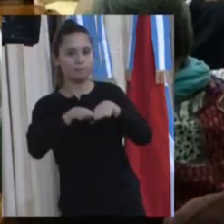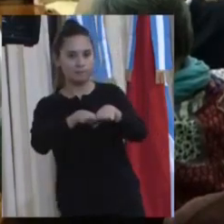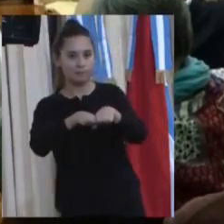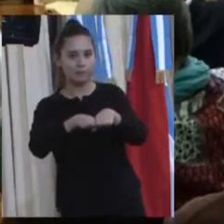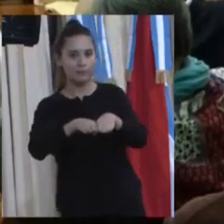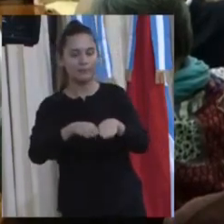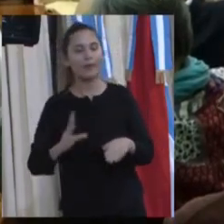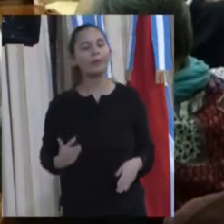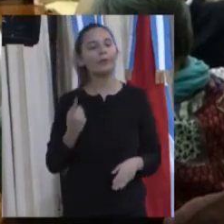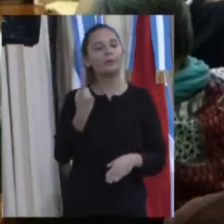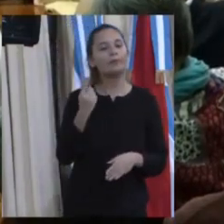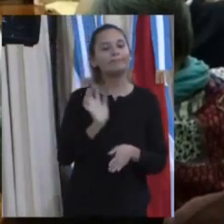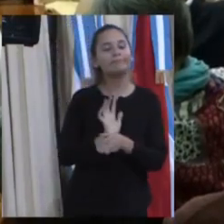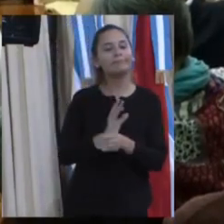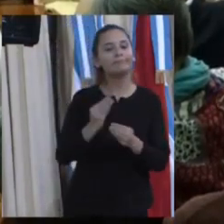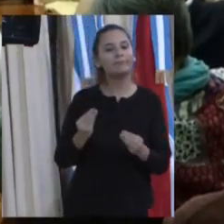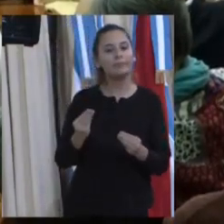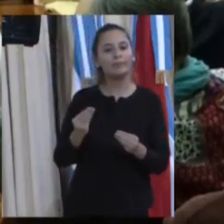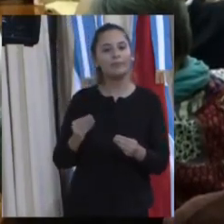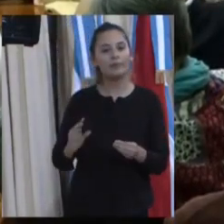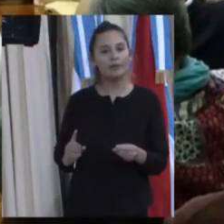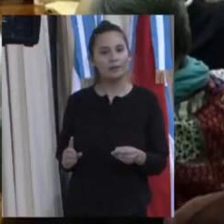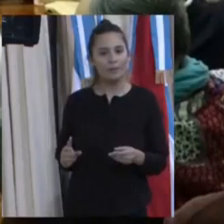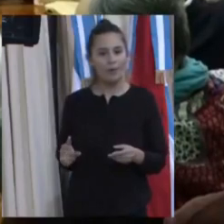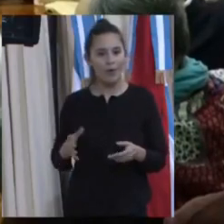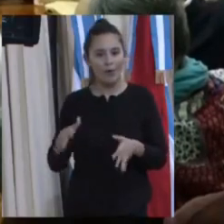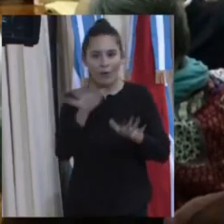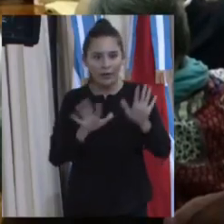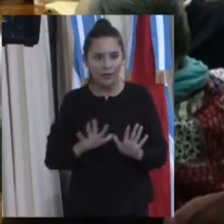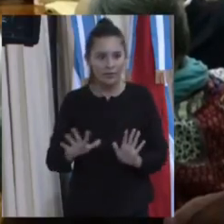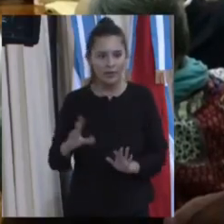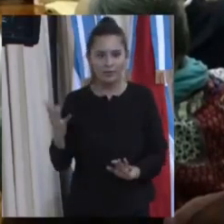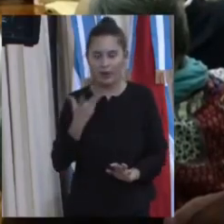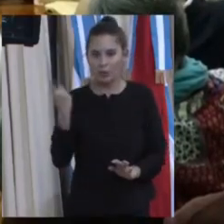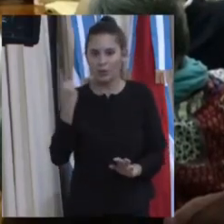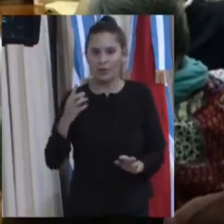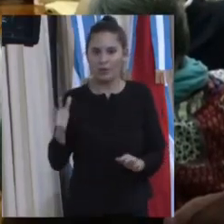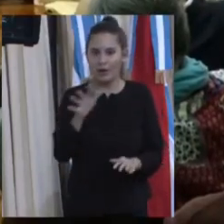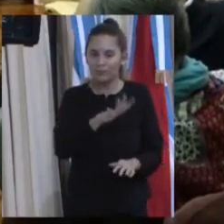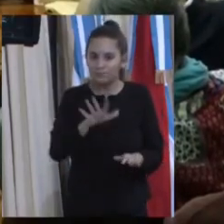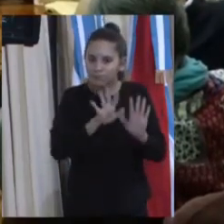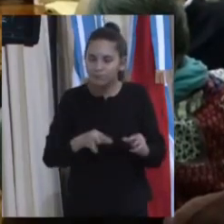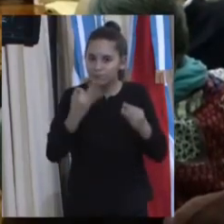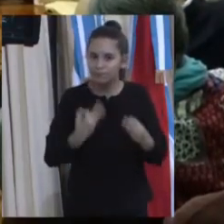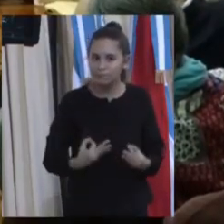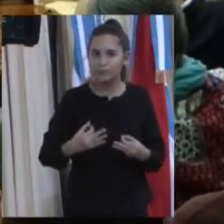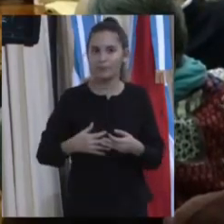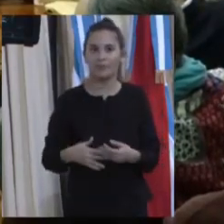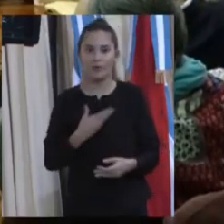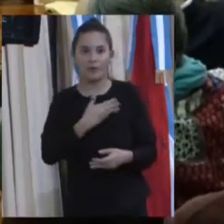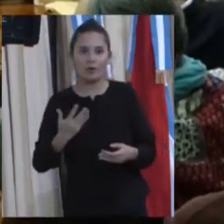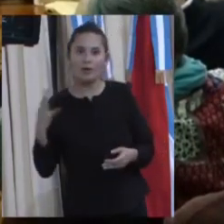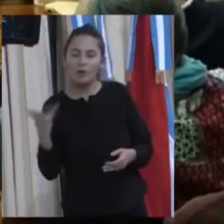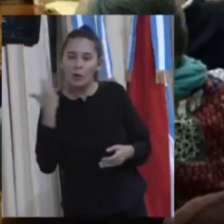en términos de esta idea de autoorganización y cogobierno en el sentido de participación de